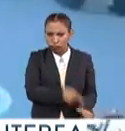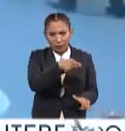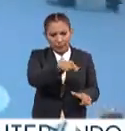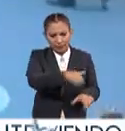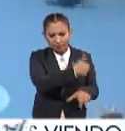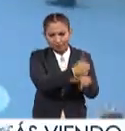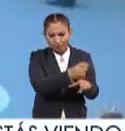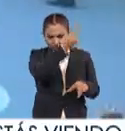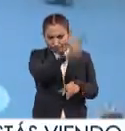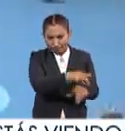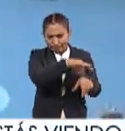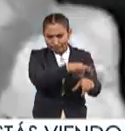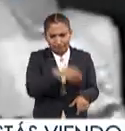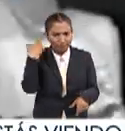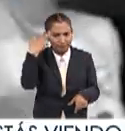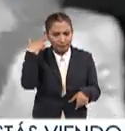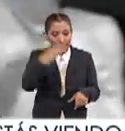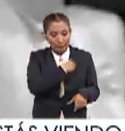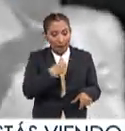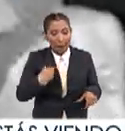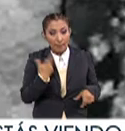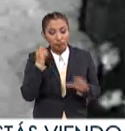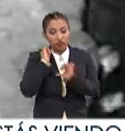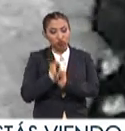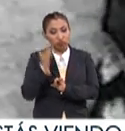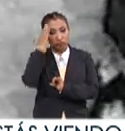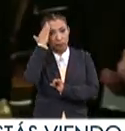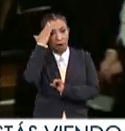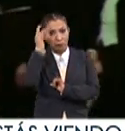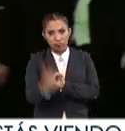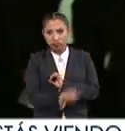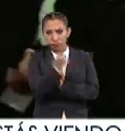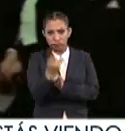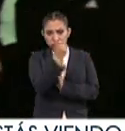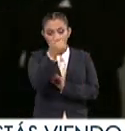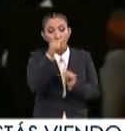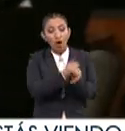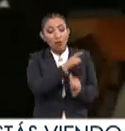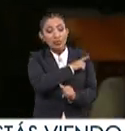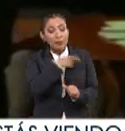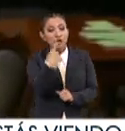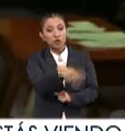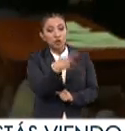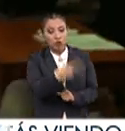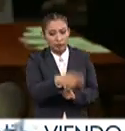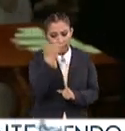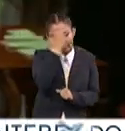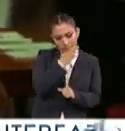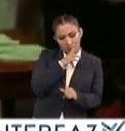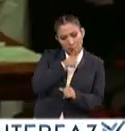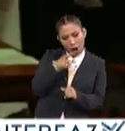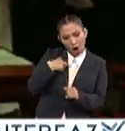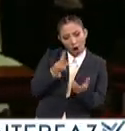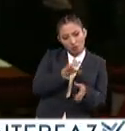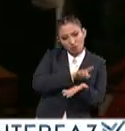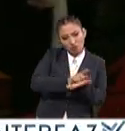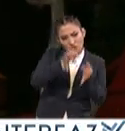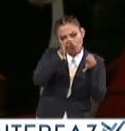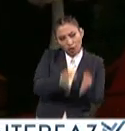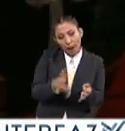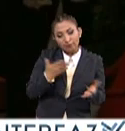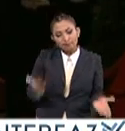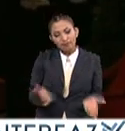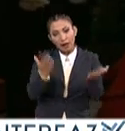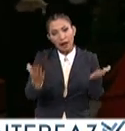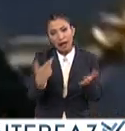de creación real cuyos miembros ocupan el cargo de manera vitalicia, con el deber principal de mejorar la pureza, el